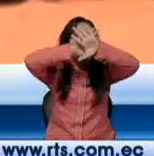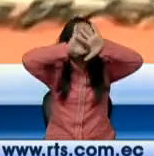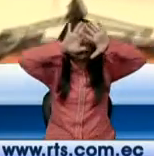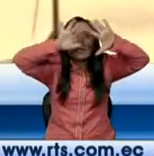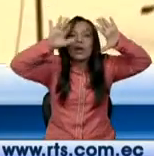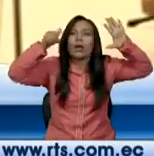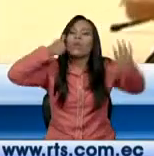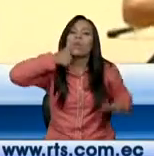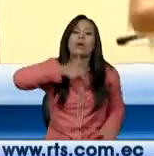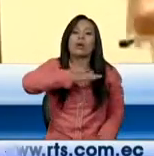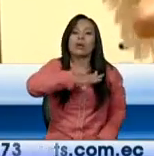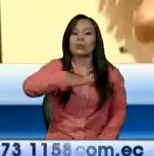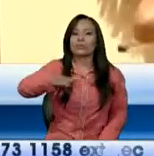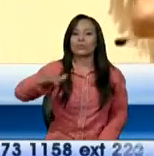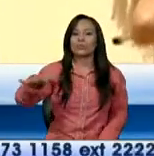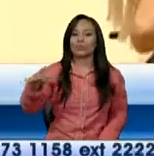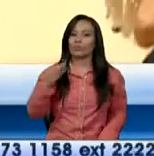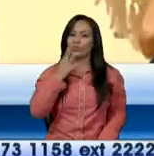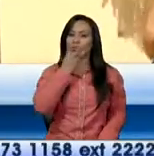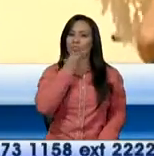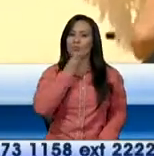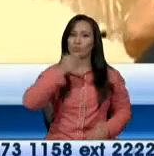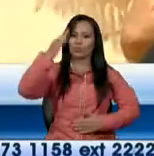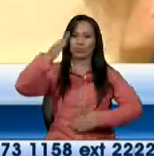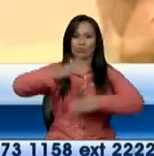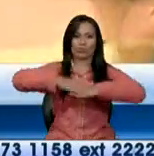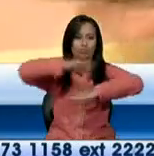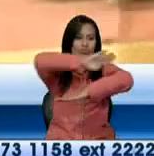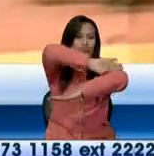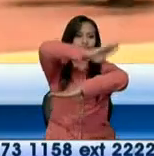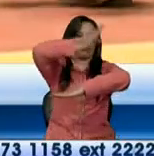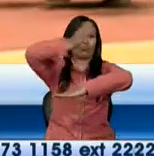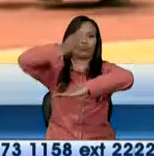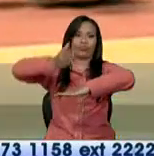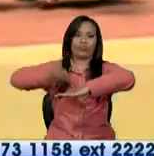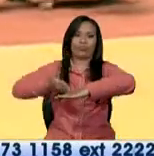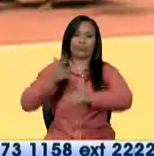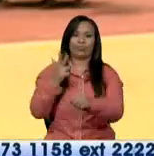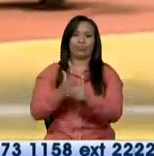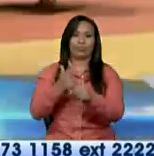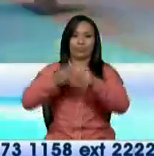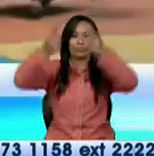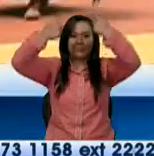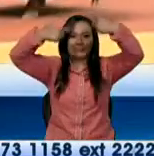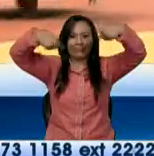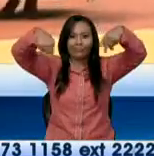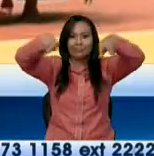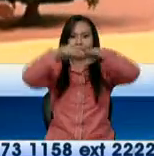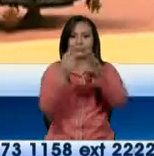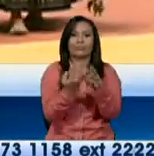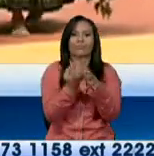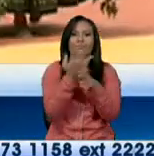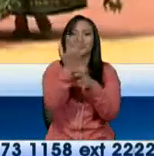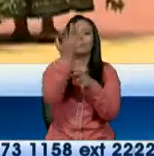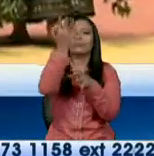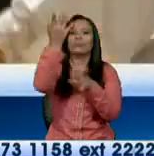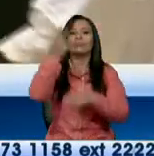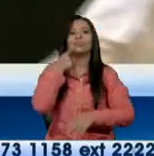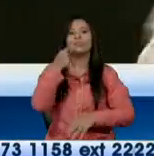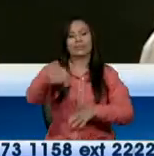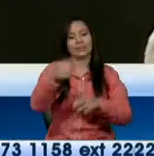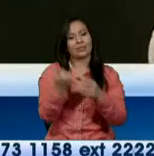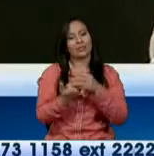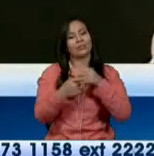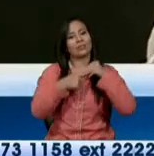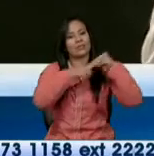azul, hermoso, y salía la luna llena del cráter del Cotopaxi. Según la tradición andina, esta es la época perfecta para que renazcan